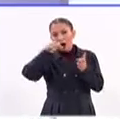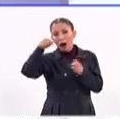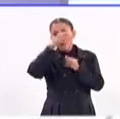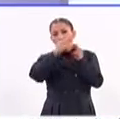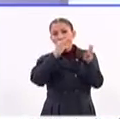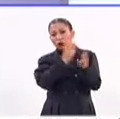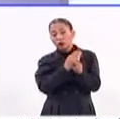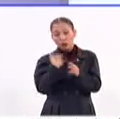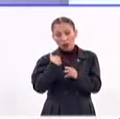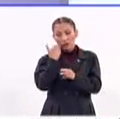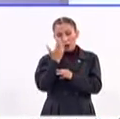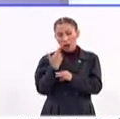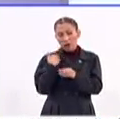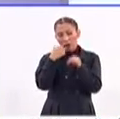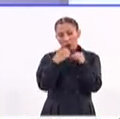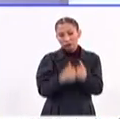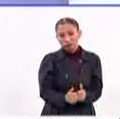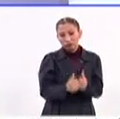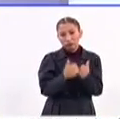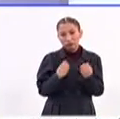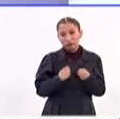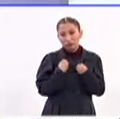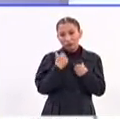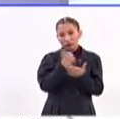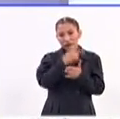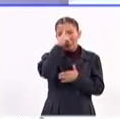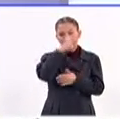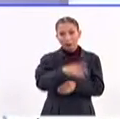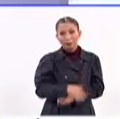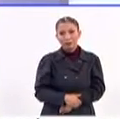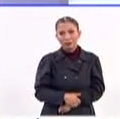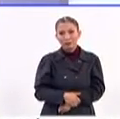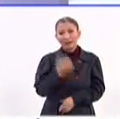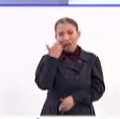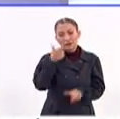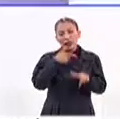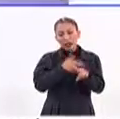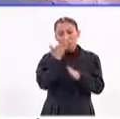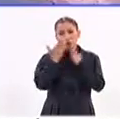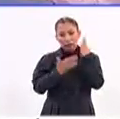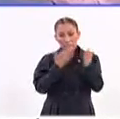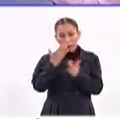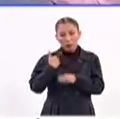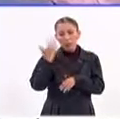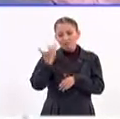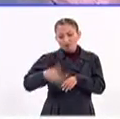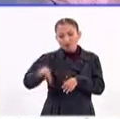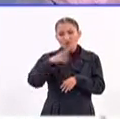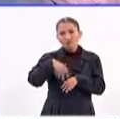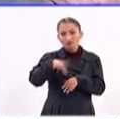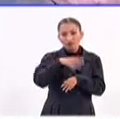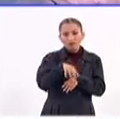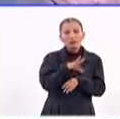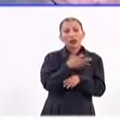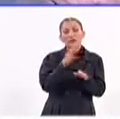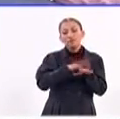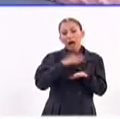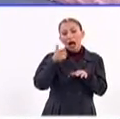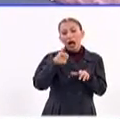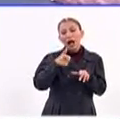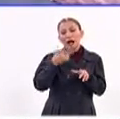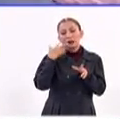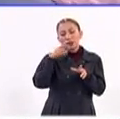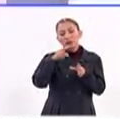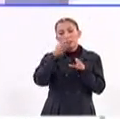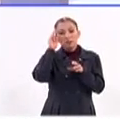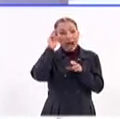mundo, pero sí quiero radicarme por un tiempo en Ciudad de México. ¿Sí te gusta? Quiero seguir estudiando, estoy buscando mirar